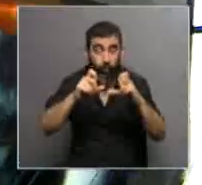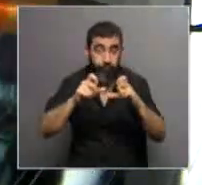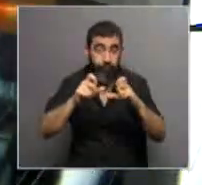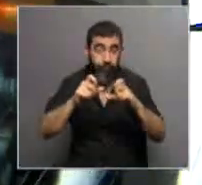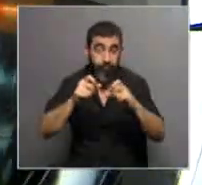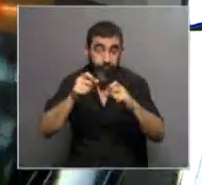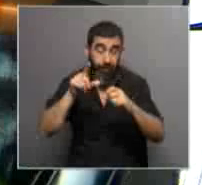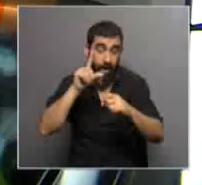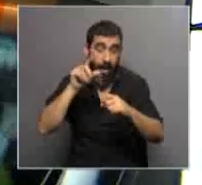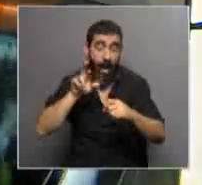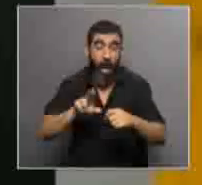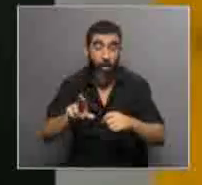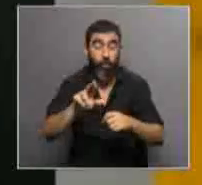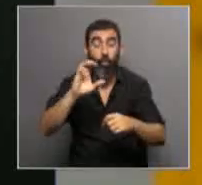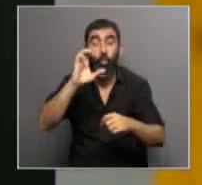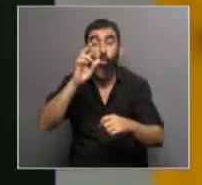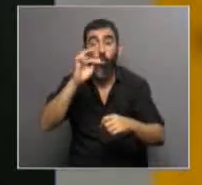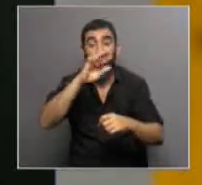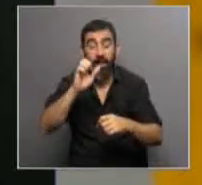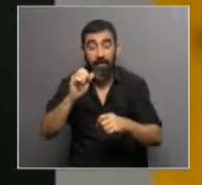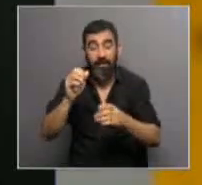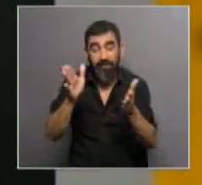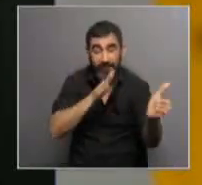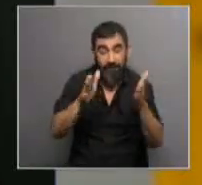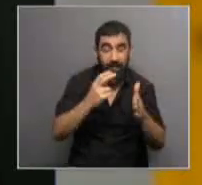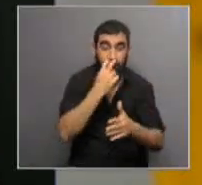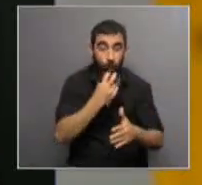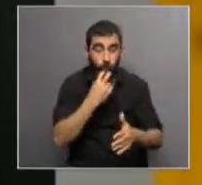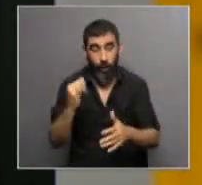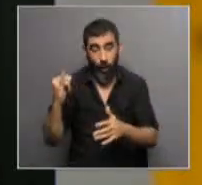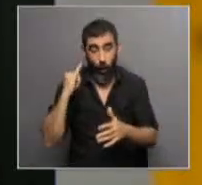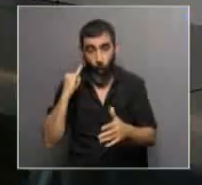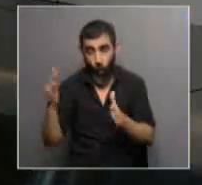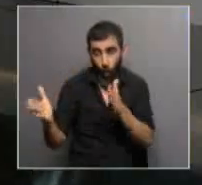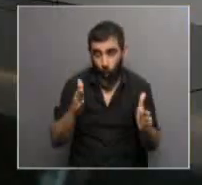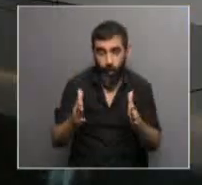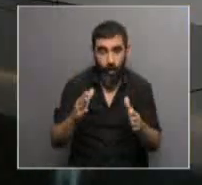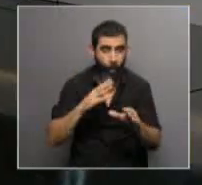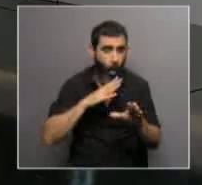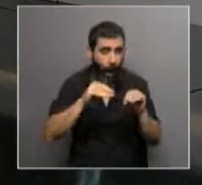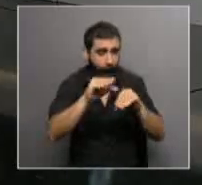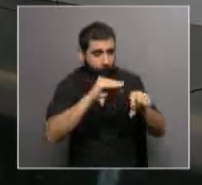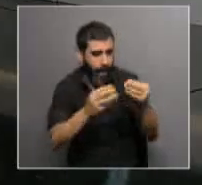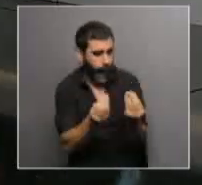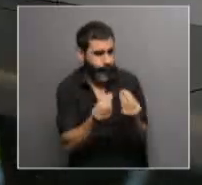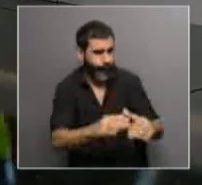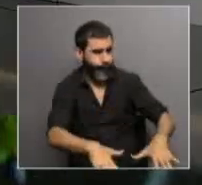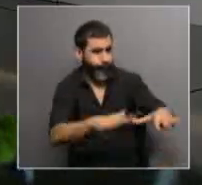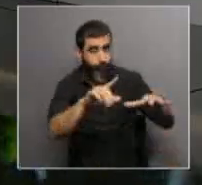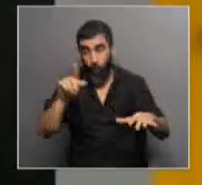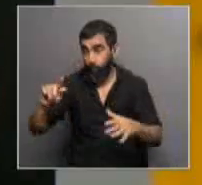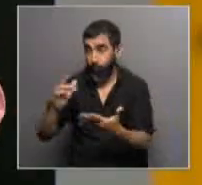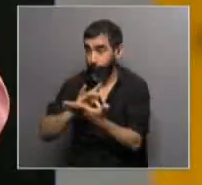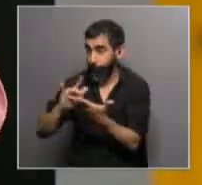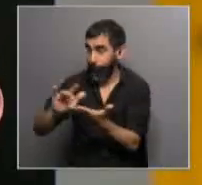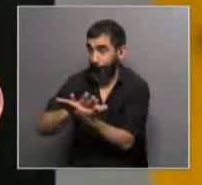la desembocadura del arroyo cufré entre esas cosas y colonia y va a ver lo que es la acumulación de arena de un lado y la total falta de arena del otro con ese eje más de